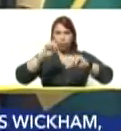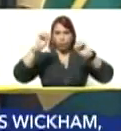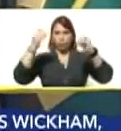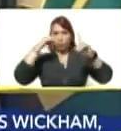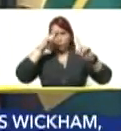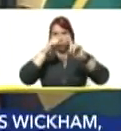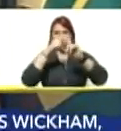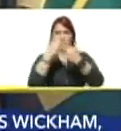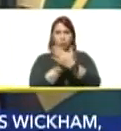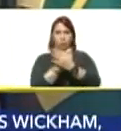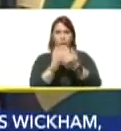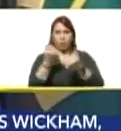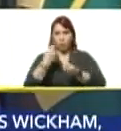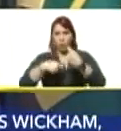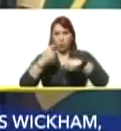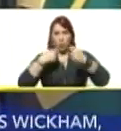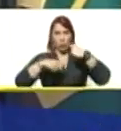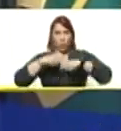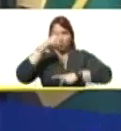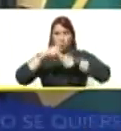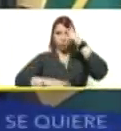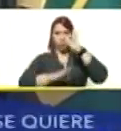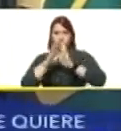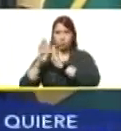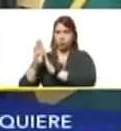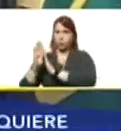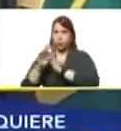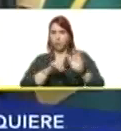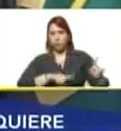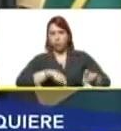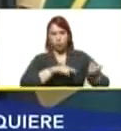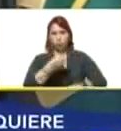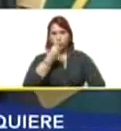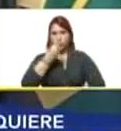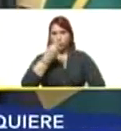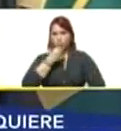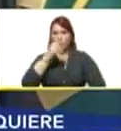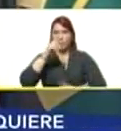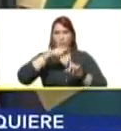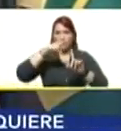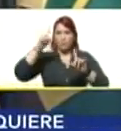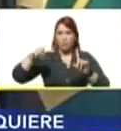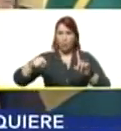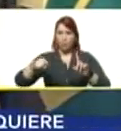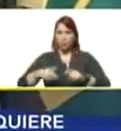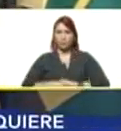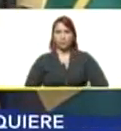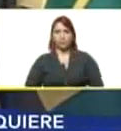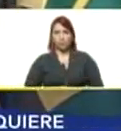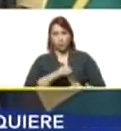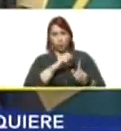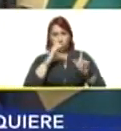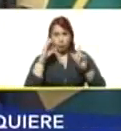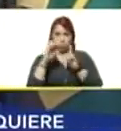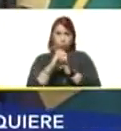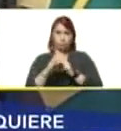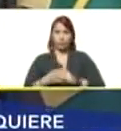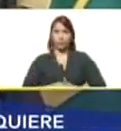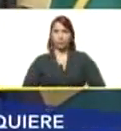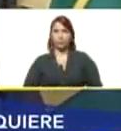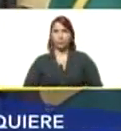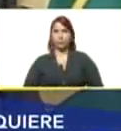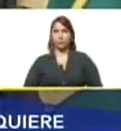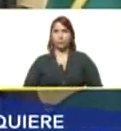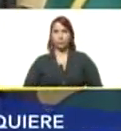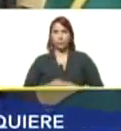lo económico, en lo comercial, en lo productivo, en lo agrícola, en lo alimentario, en lo energético, en lo cultural,